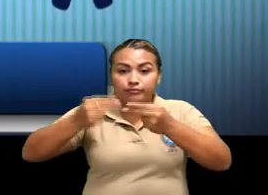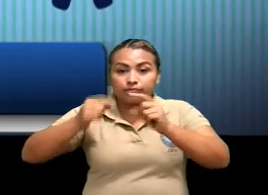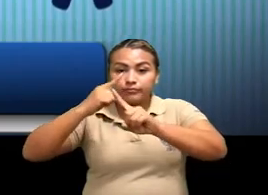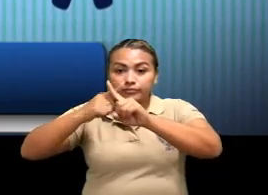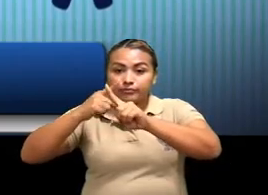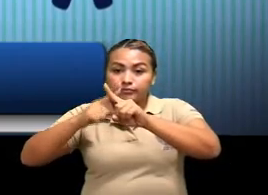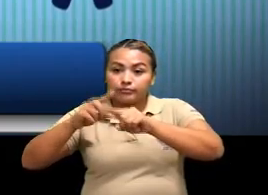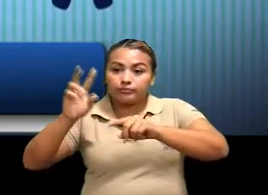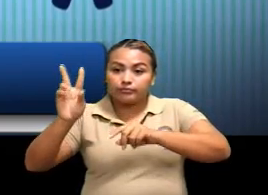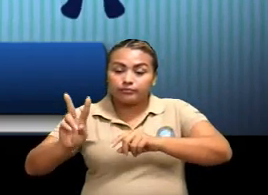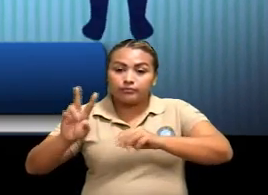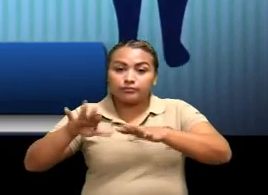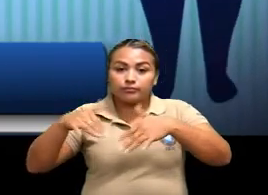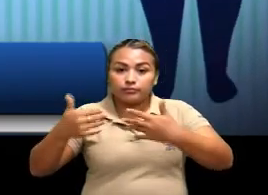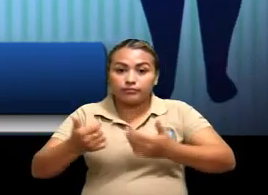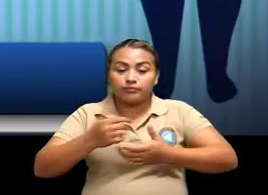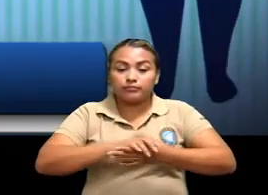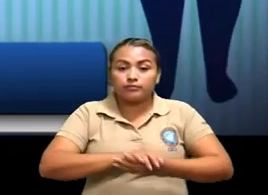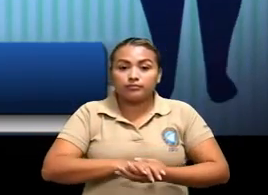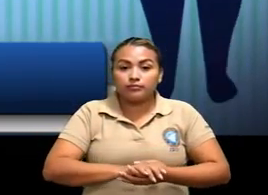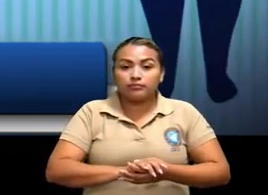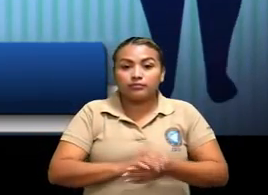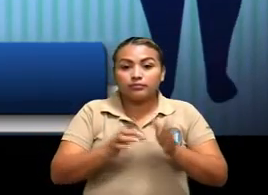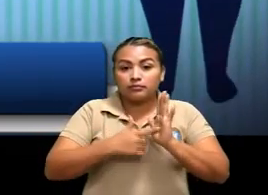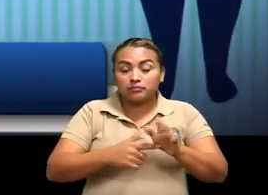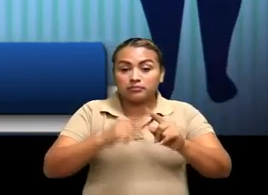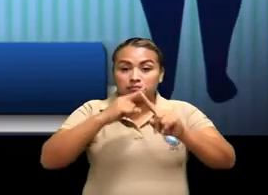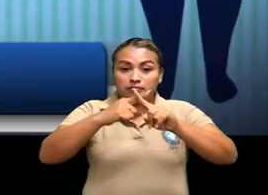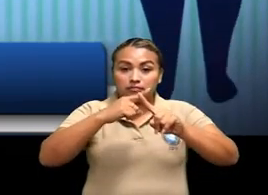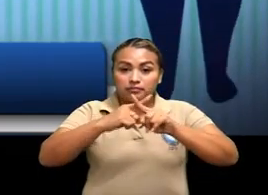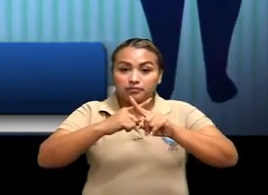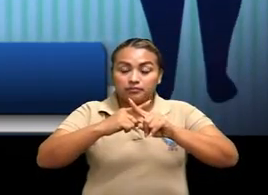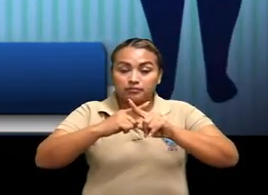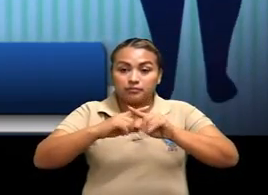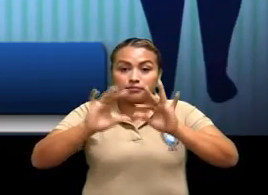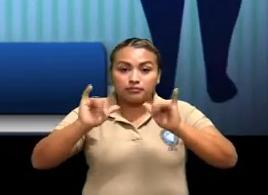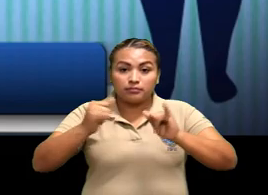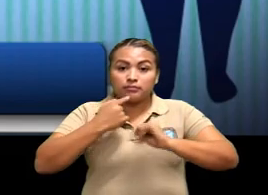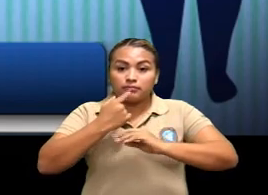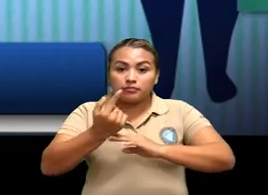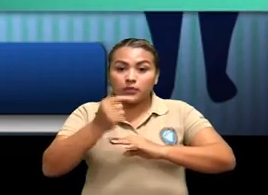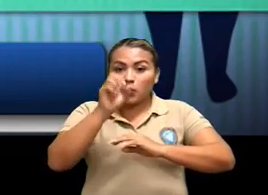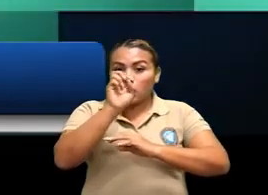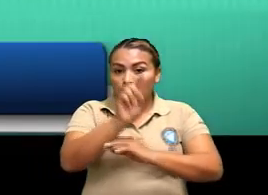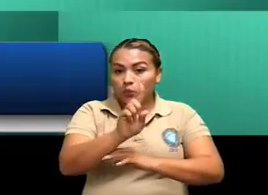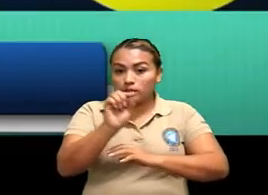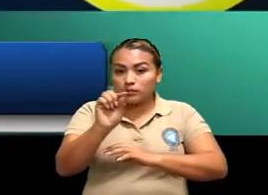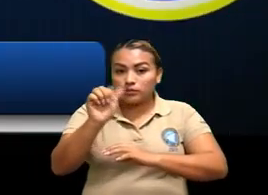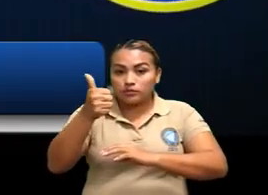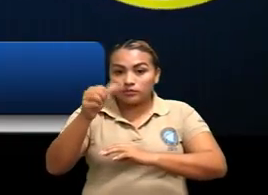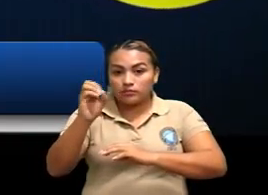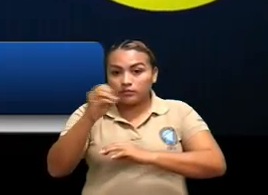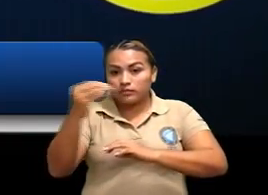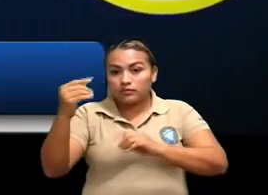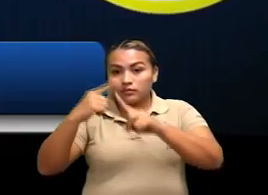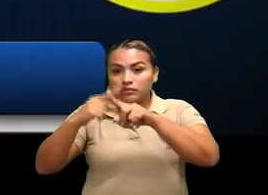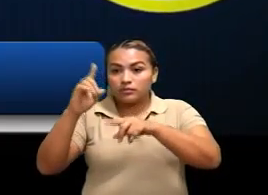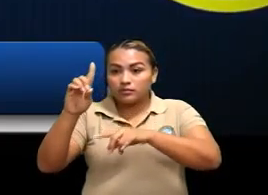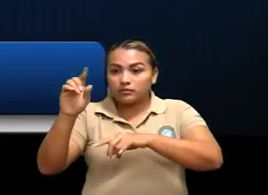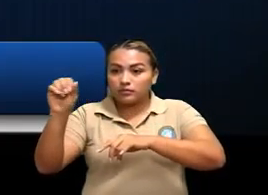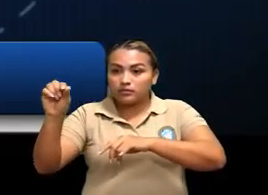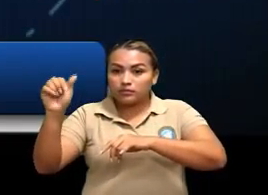por 2. Yeah. ¿Ya me entendió? Yeah. Multiplicamos la talla, por ejemplo, como le dije, 1.60 por 1.60... nos